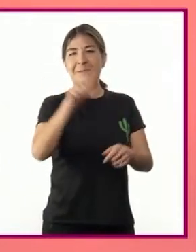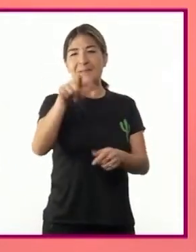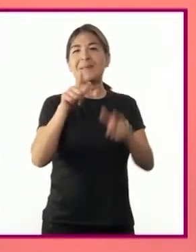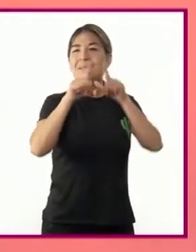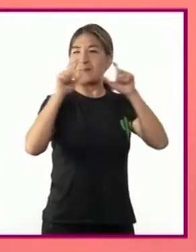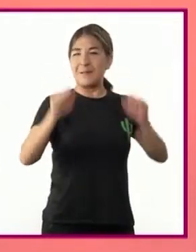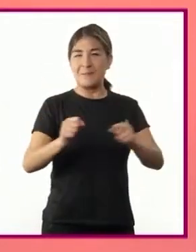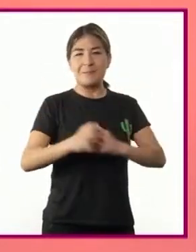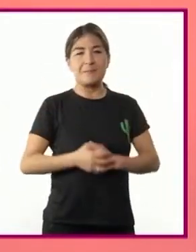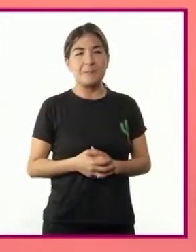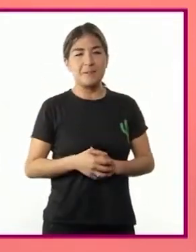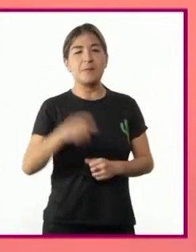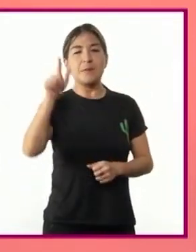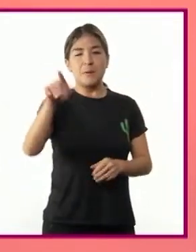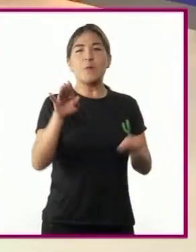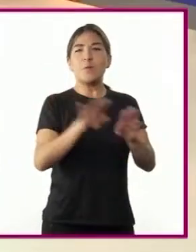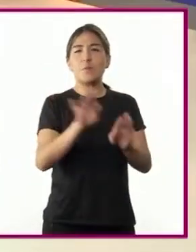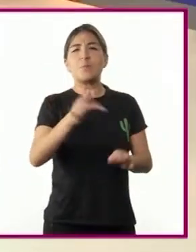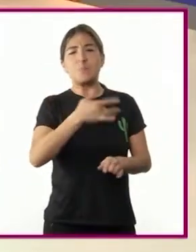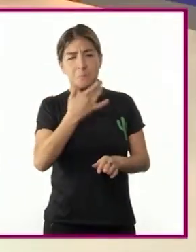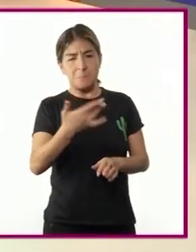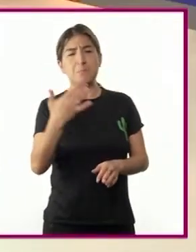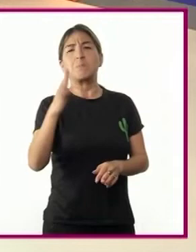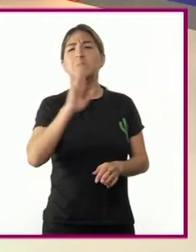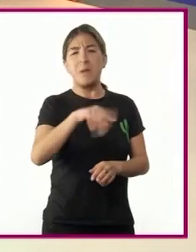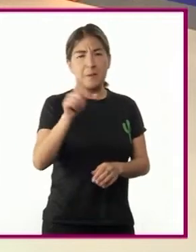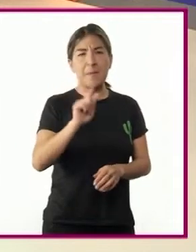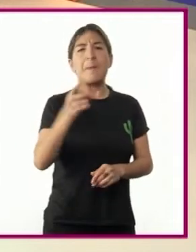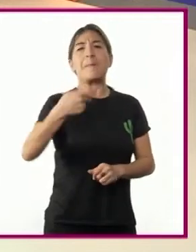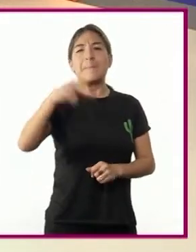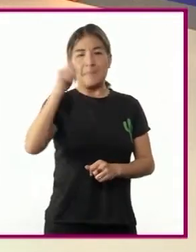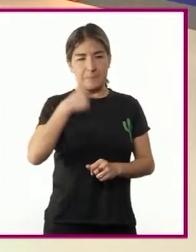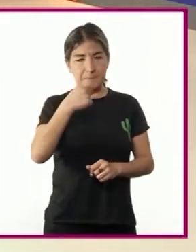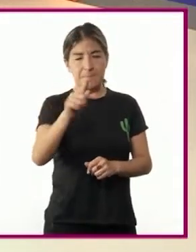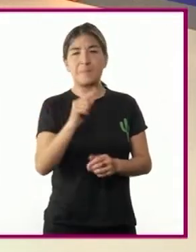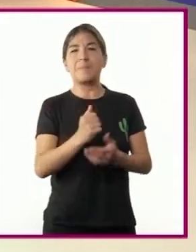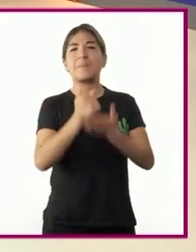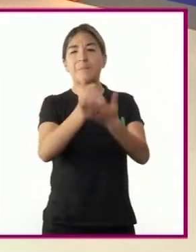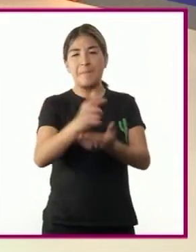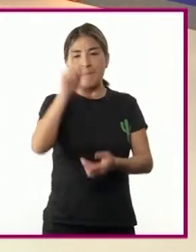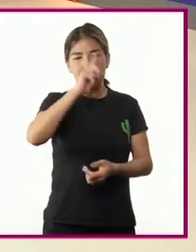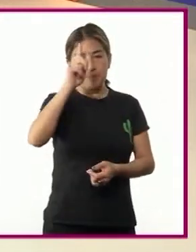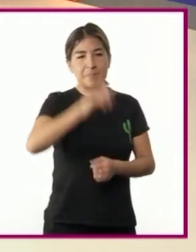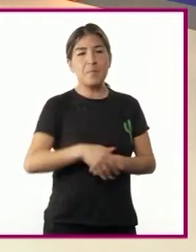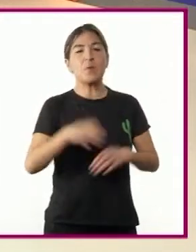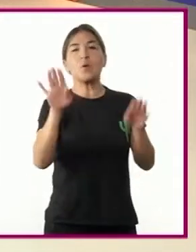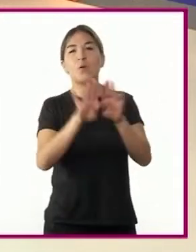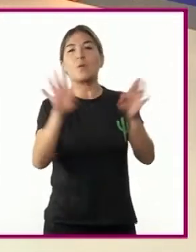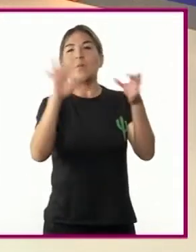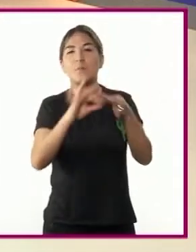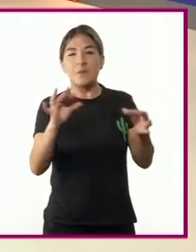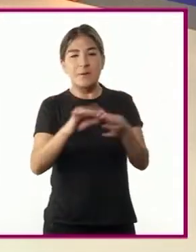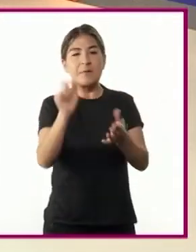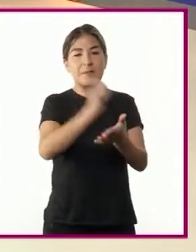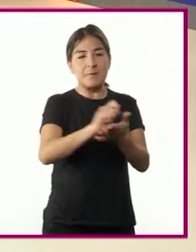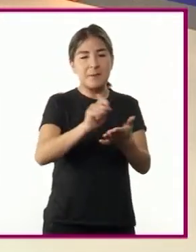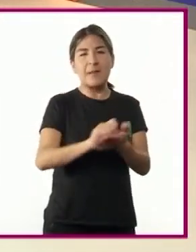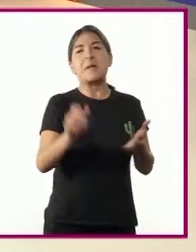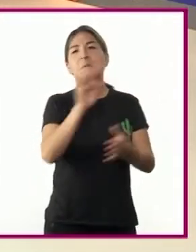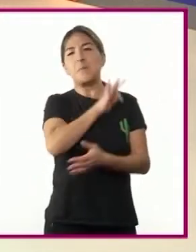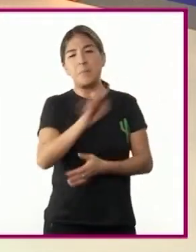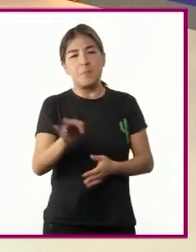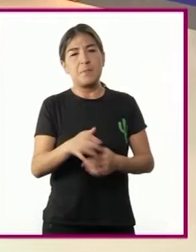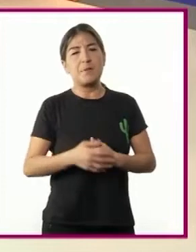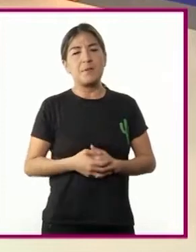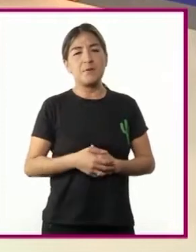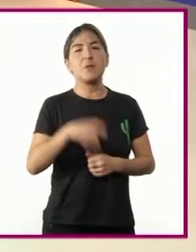lengua. Tu intuición no era mala, pero déjame te digo que al hablar o escribir podemos tener casos